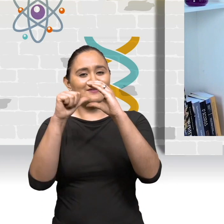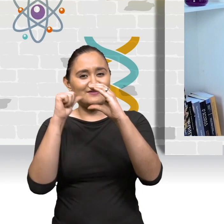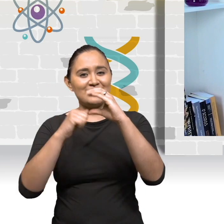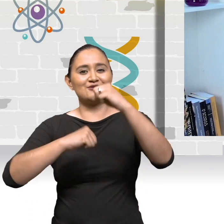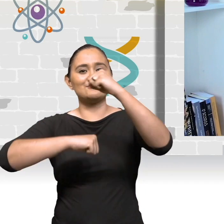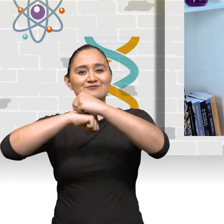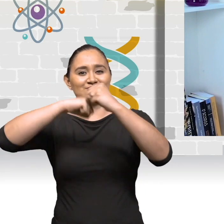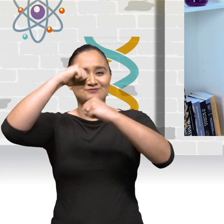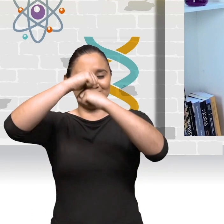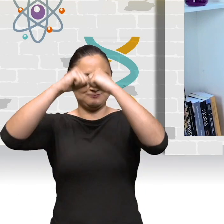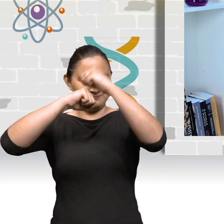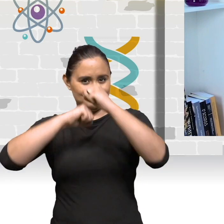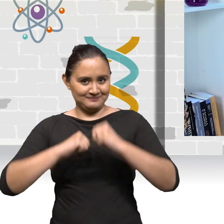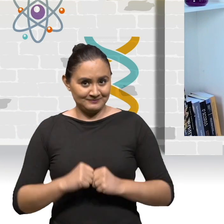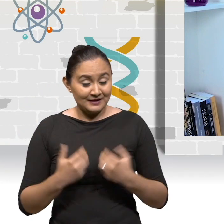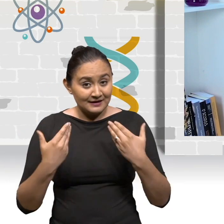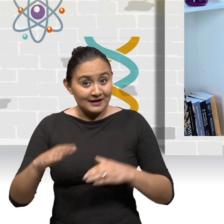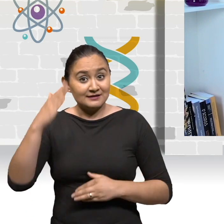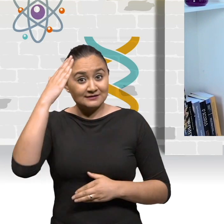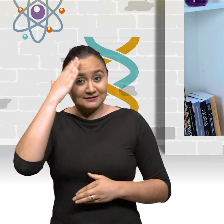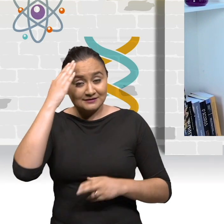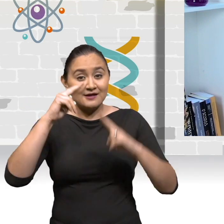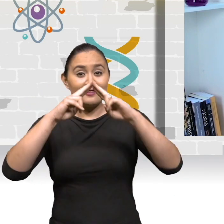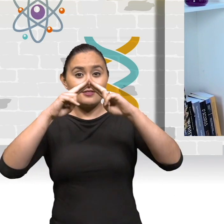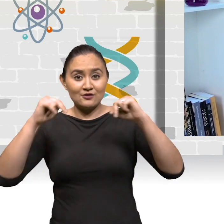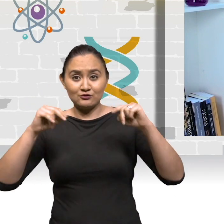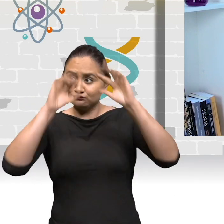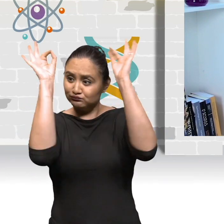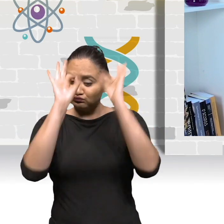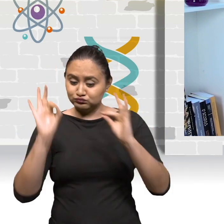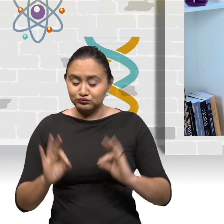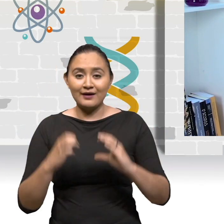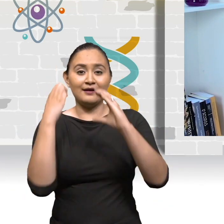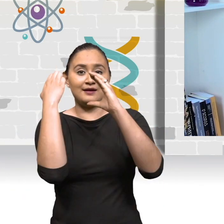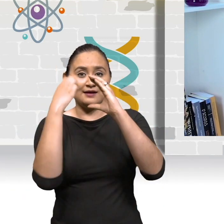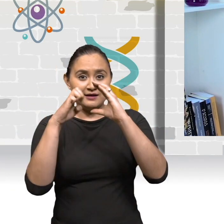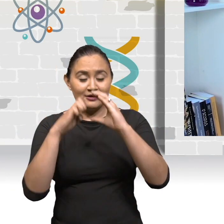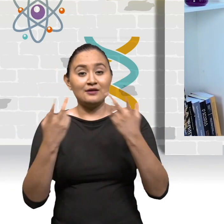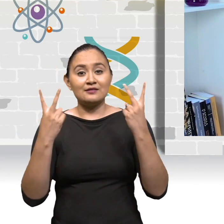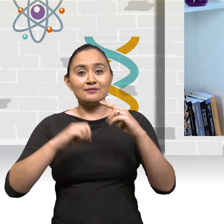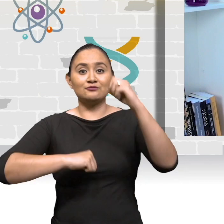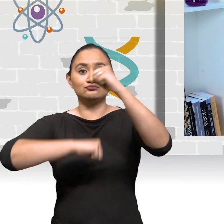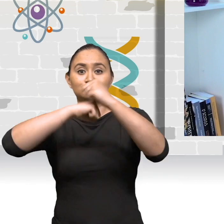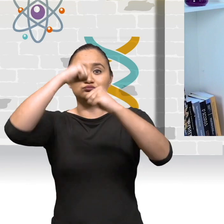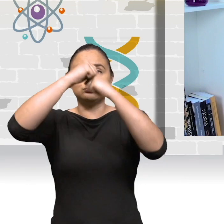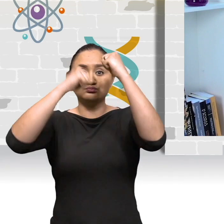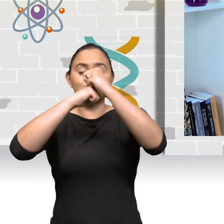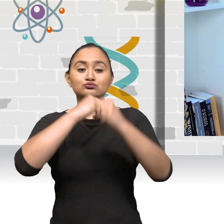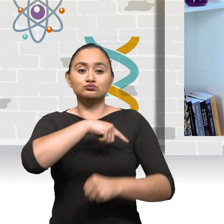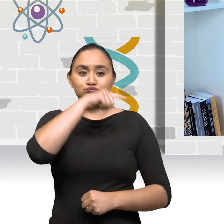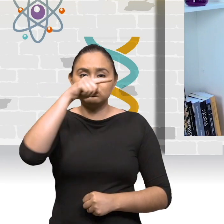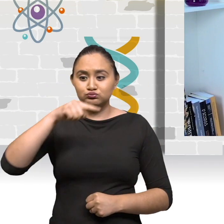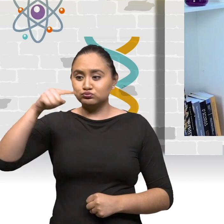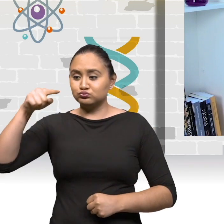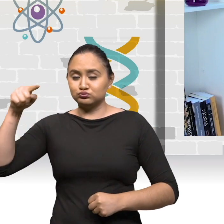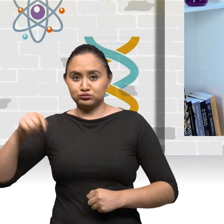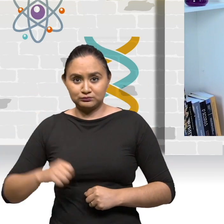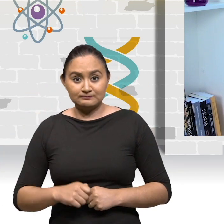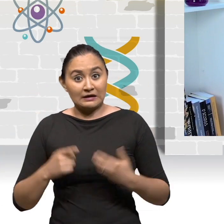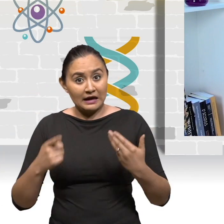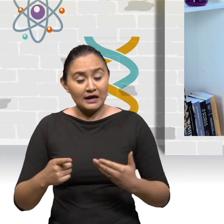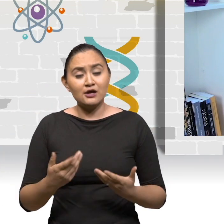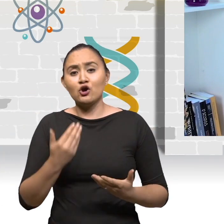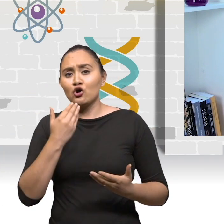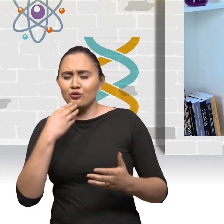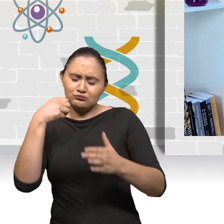de la naturaleza ondulatoria del electrón y la definición de su comportamiento con términos apropiados para las ondas así